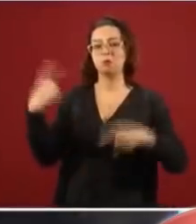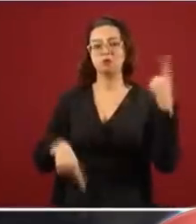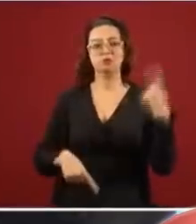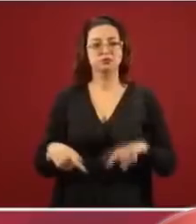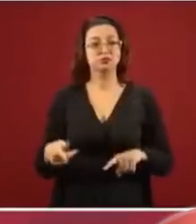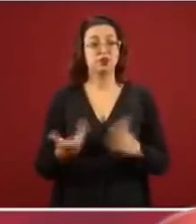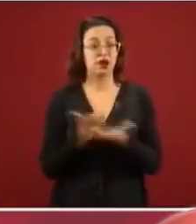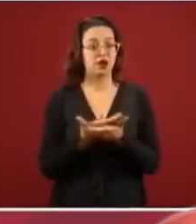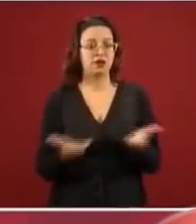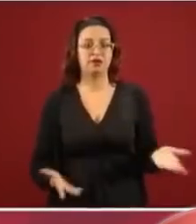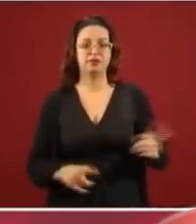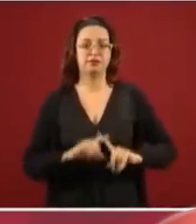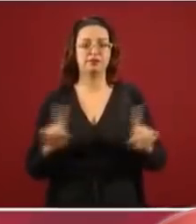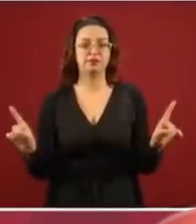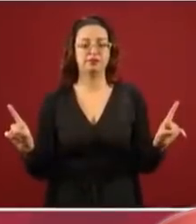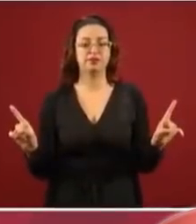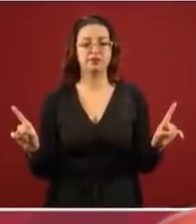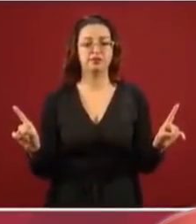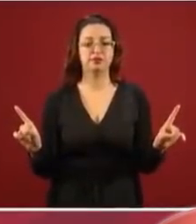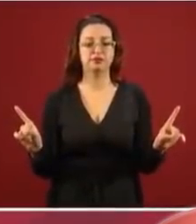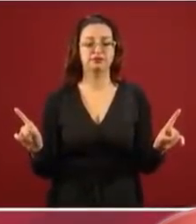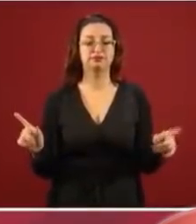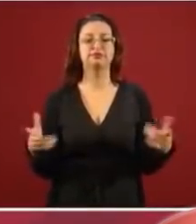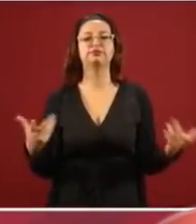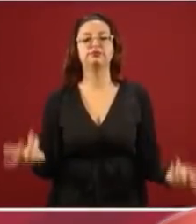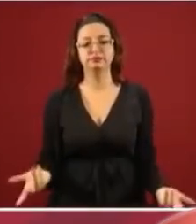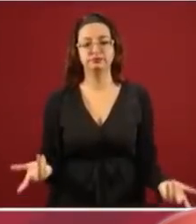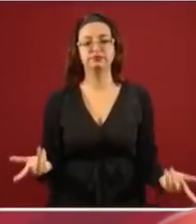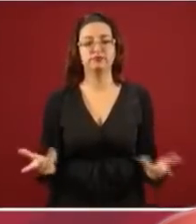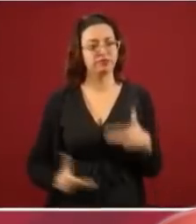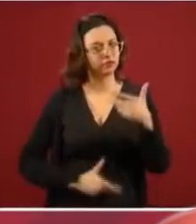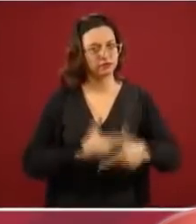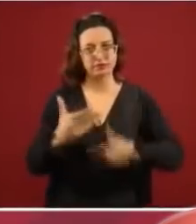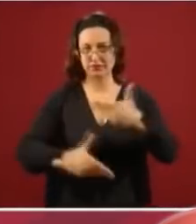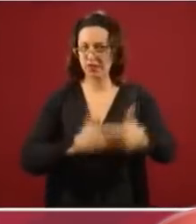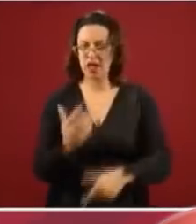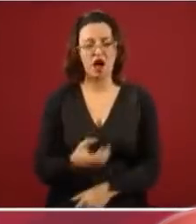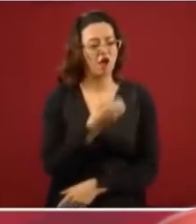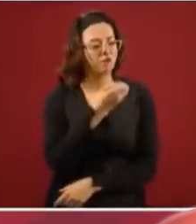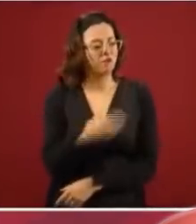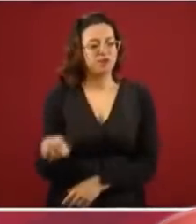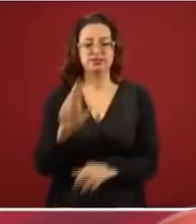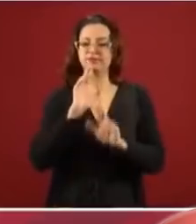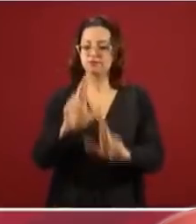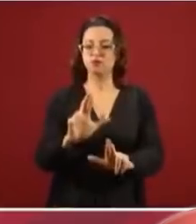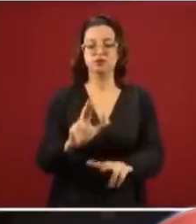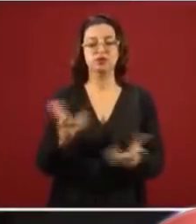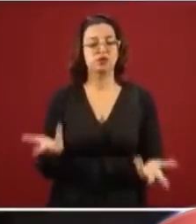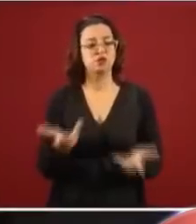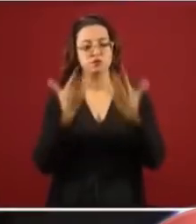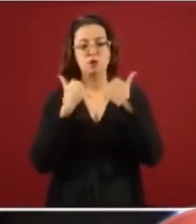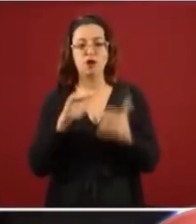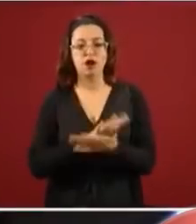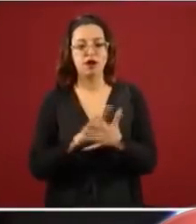Entonces ya no es así. Entonces eso nos tiene que dar resultados. Si no hay complicidad,